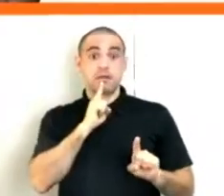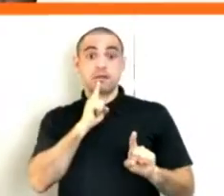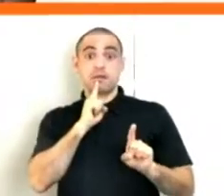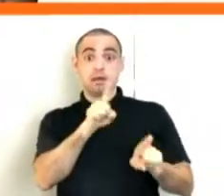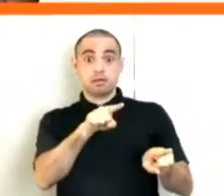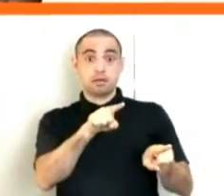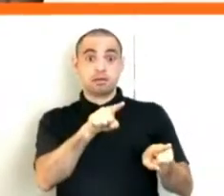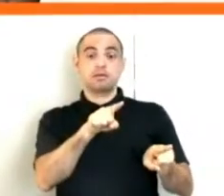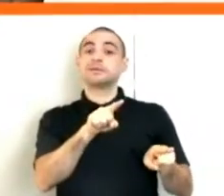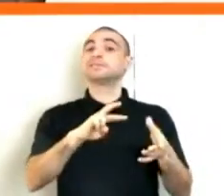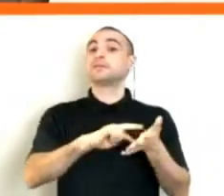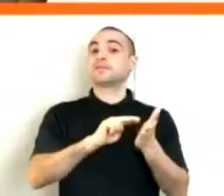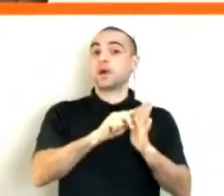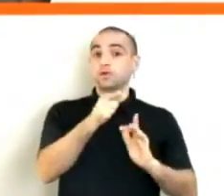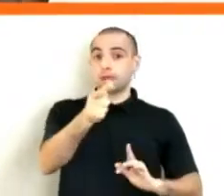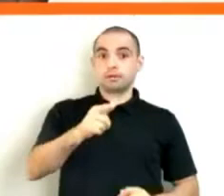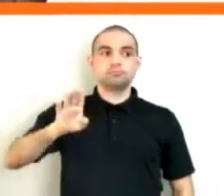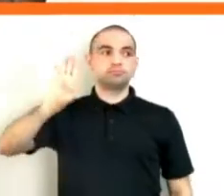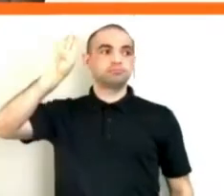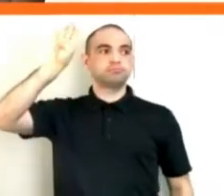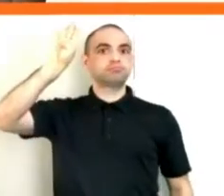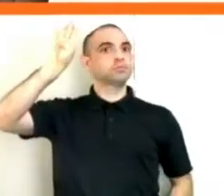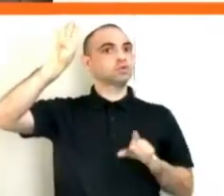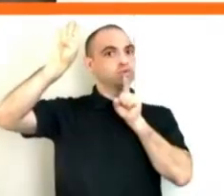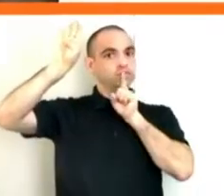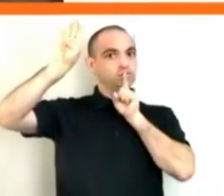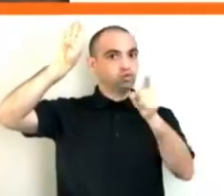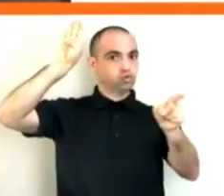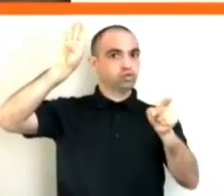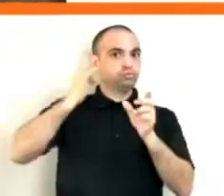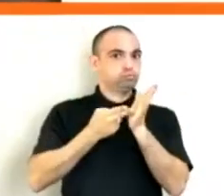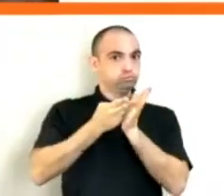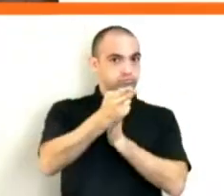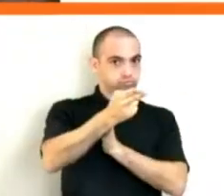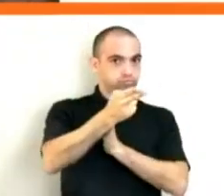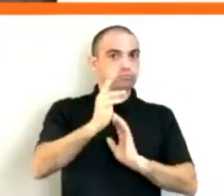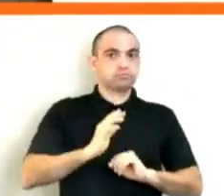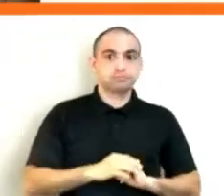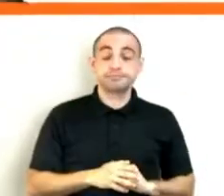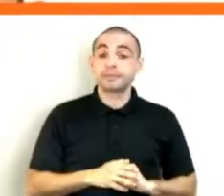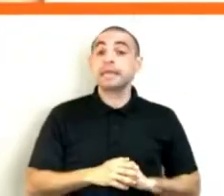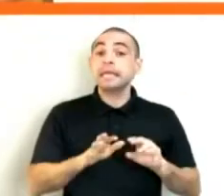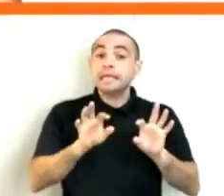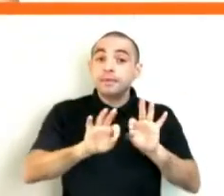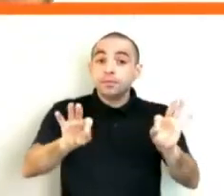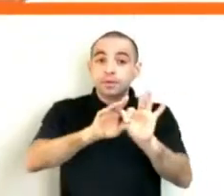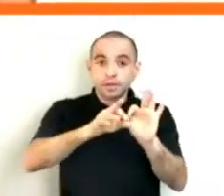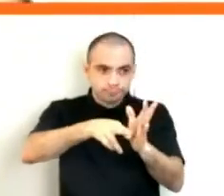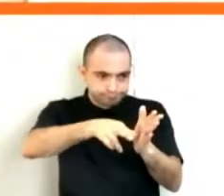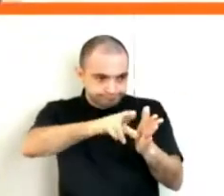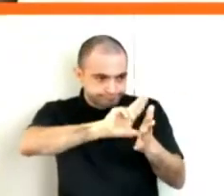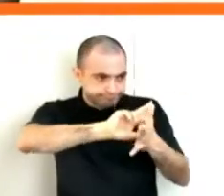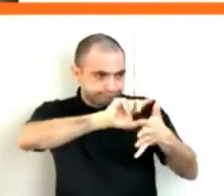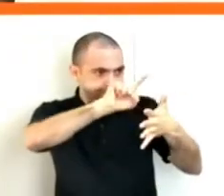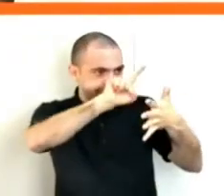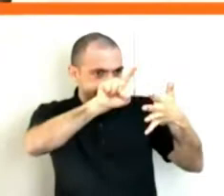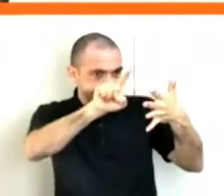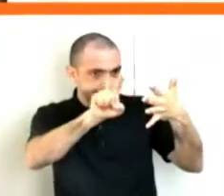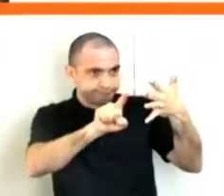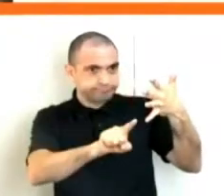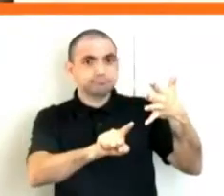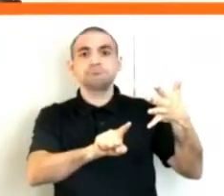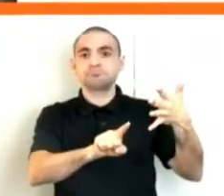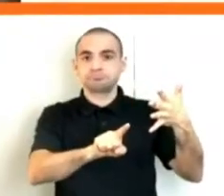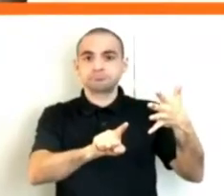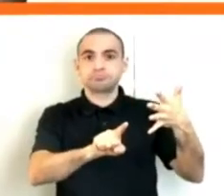bajo juramento que eso es correcto y cierto. Así que una vez usted revise eso, abajo, ¿verdad? Una vez esté todo correcto,